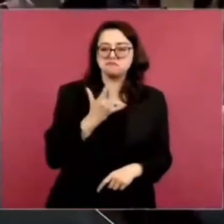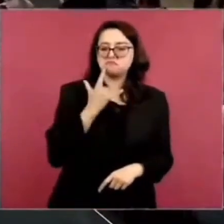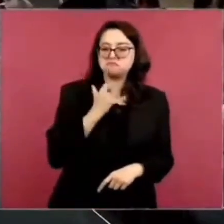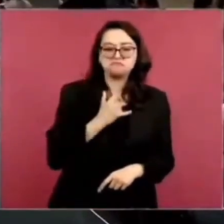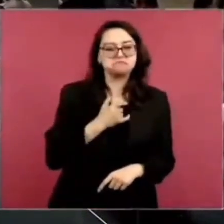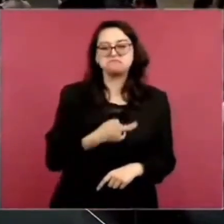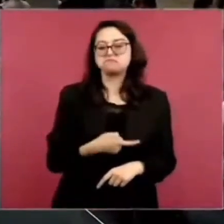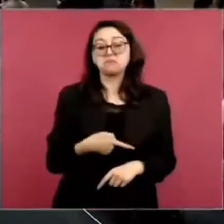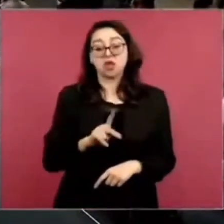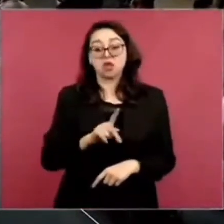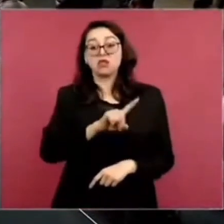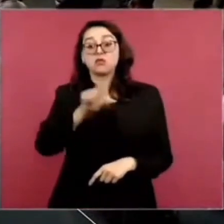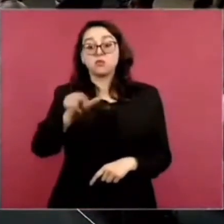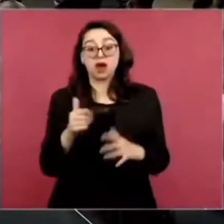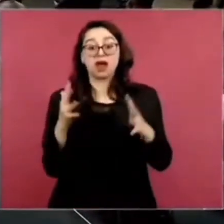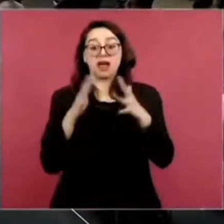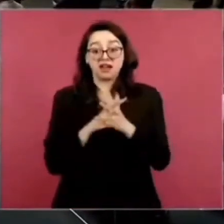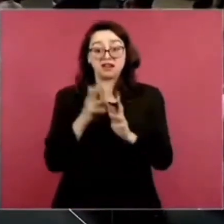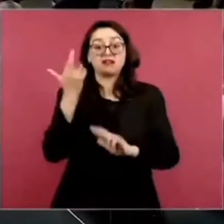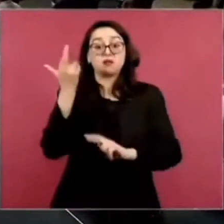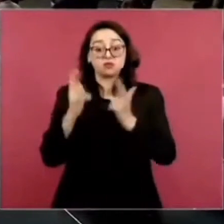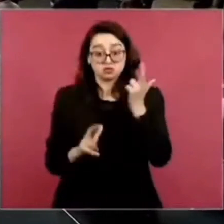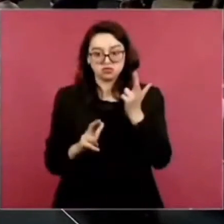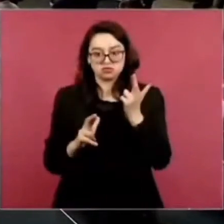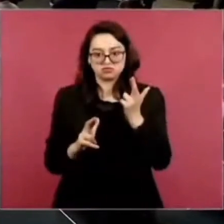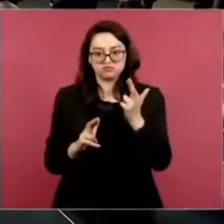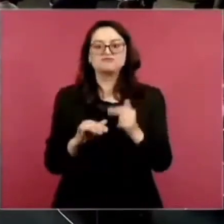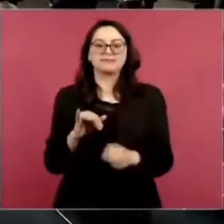se logra con la revolución 100 años después.